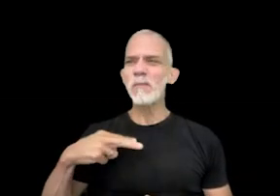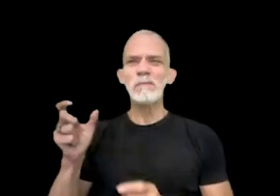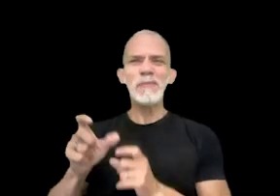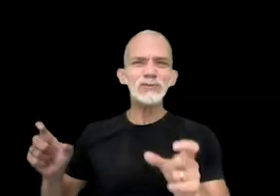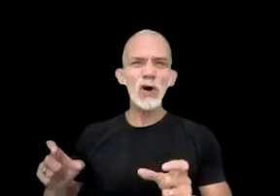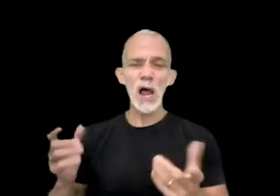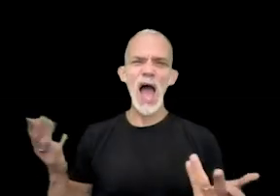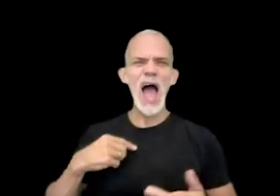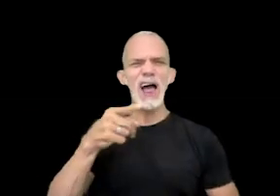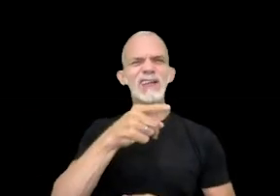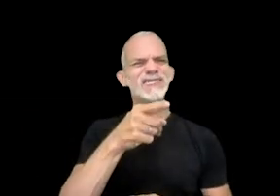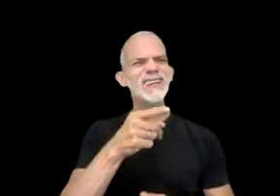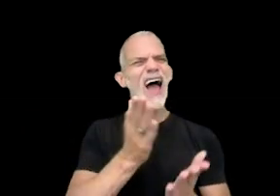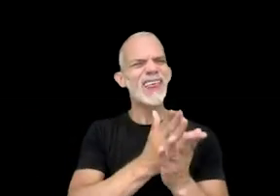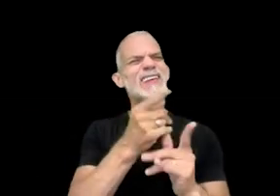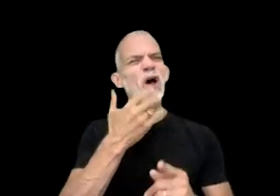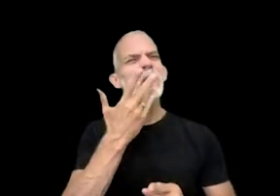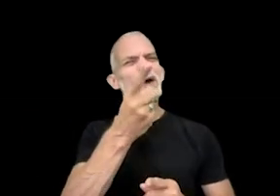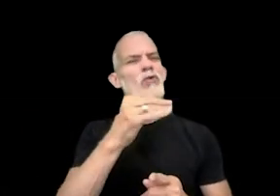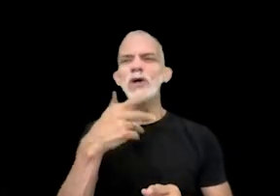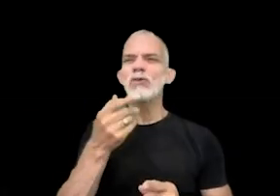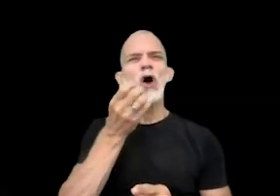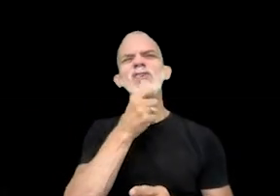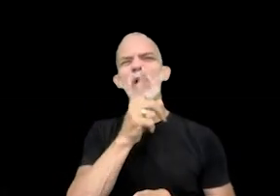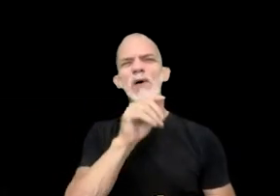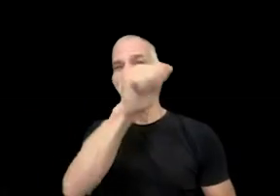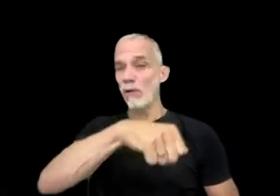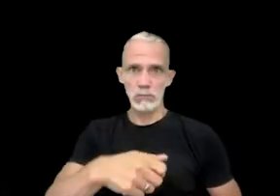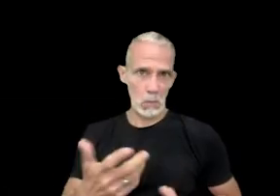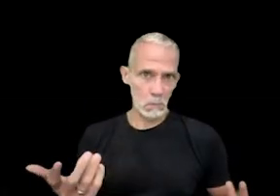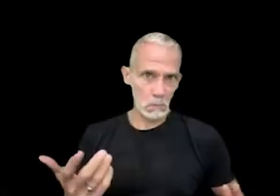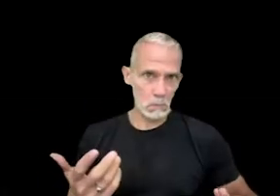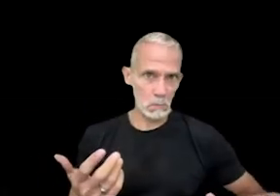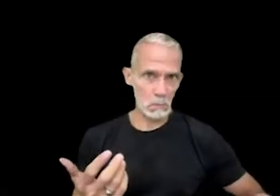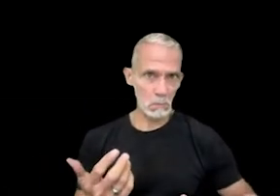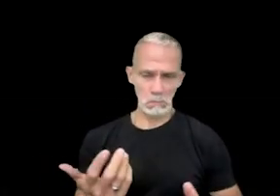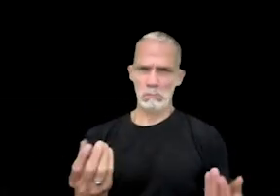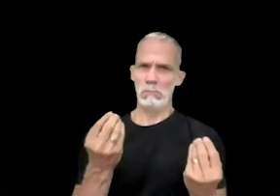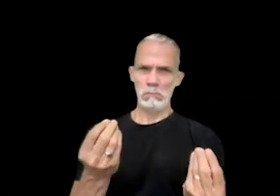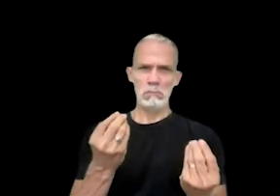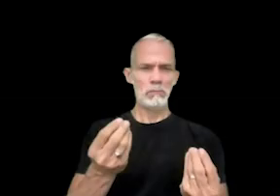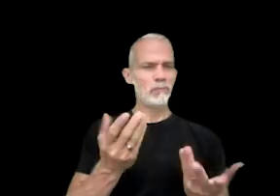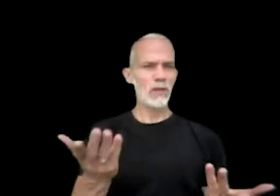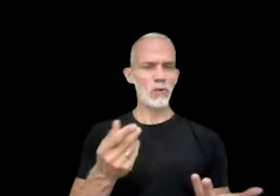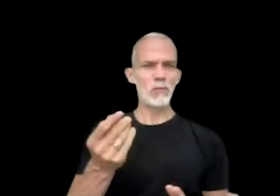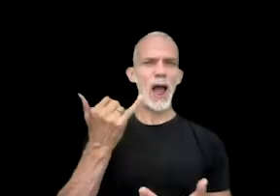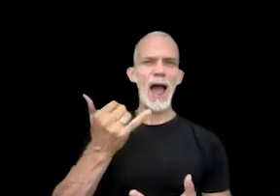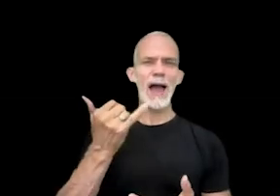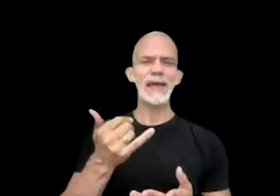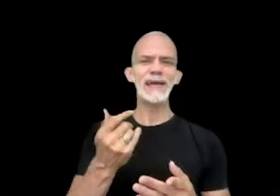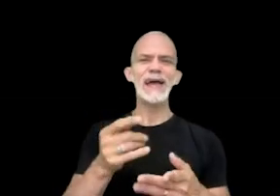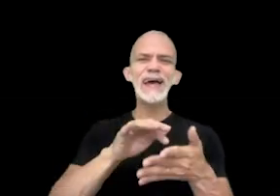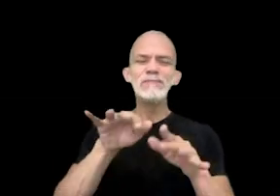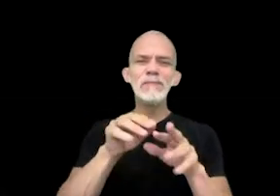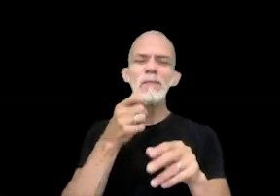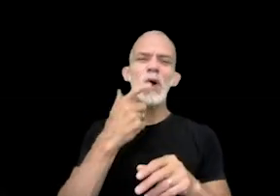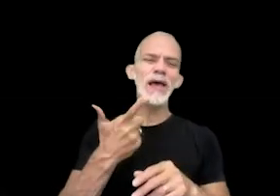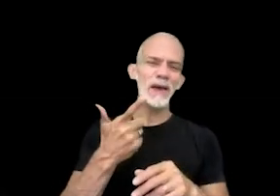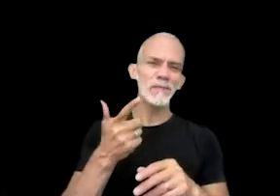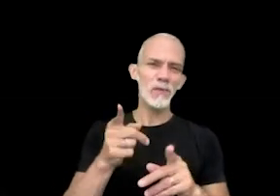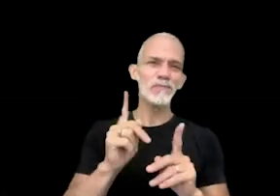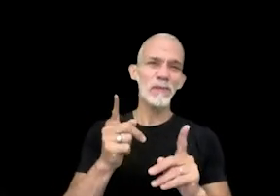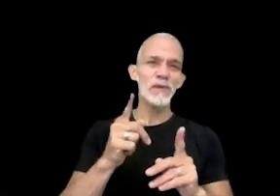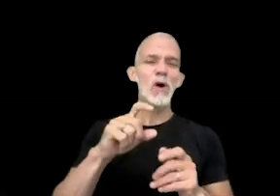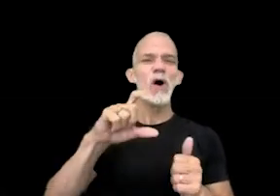podemos decidir que eludir un hecho imponible puede no ser permitido. Y entonces tenemos aquí la letra de, por ejemplo,